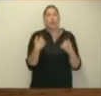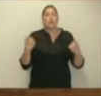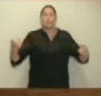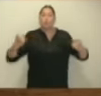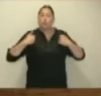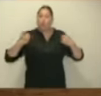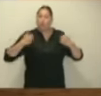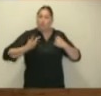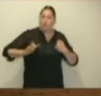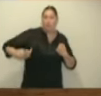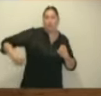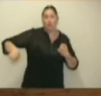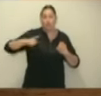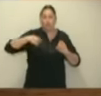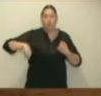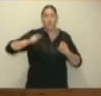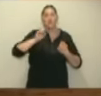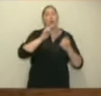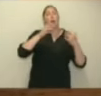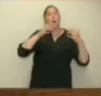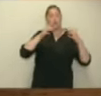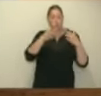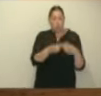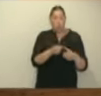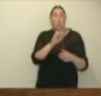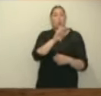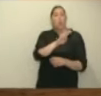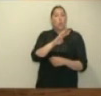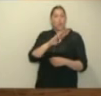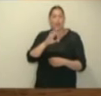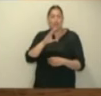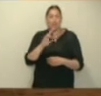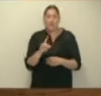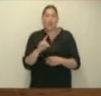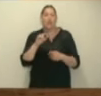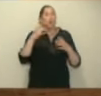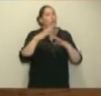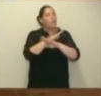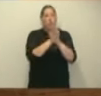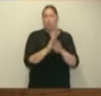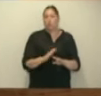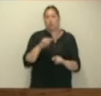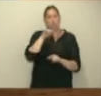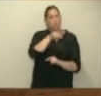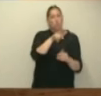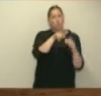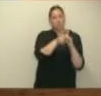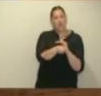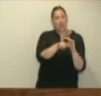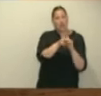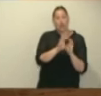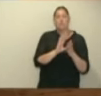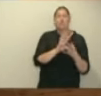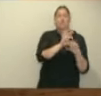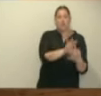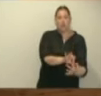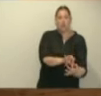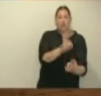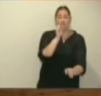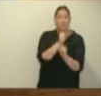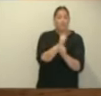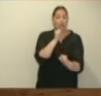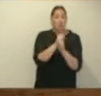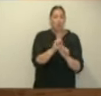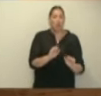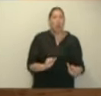responsabilidad, la responsabilidad de UPyD, finaliza en este trámite. Nuestro trabajo de